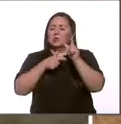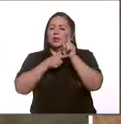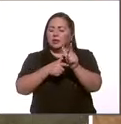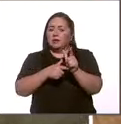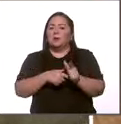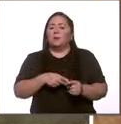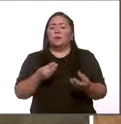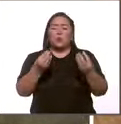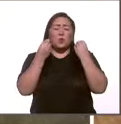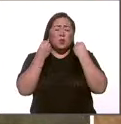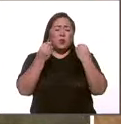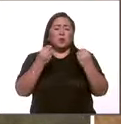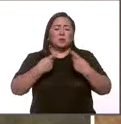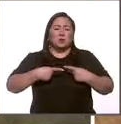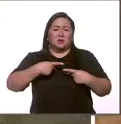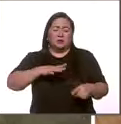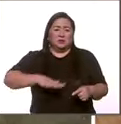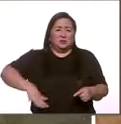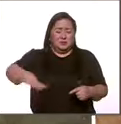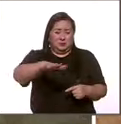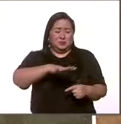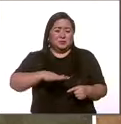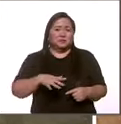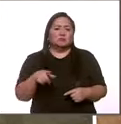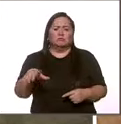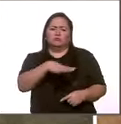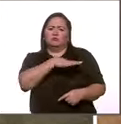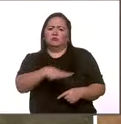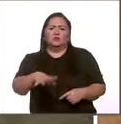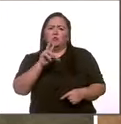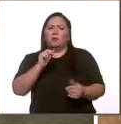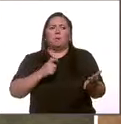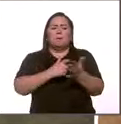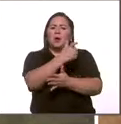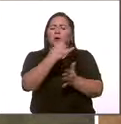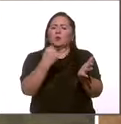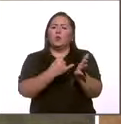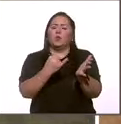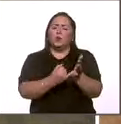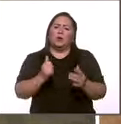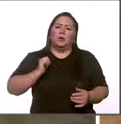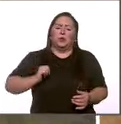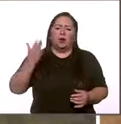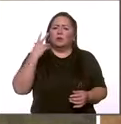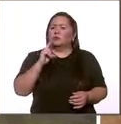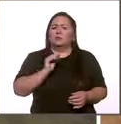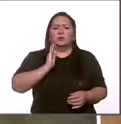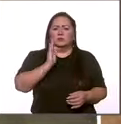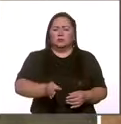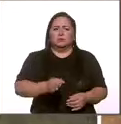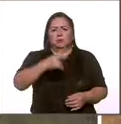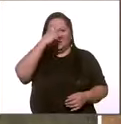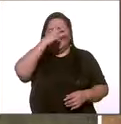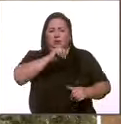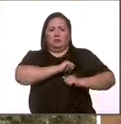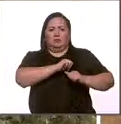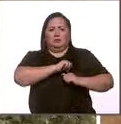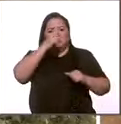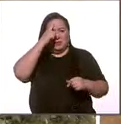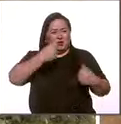Los miles de colonos anglosajones se negaron a pagar impuestos, no aceptaron tropas mexicanas en la